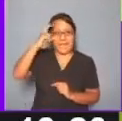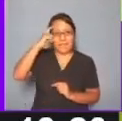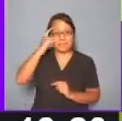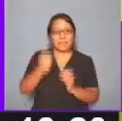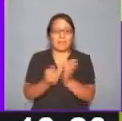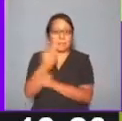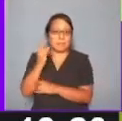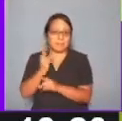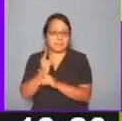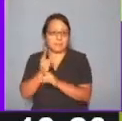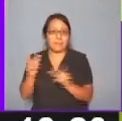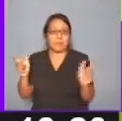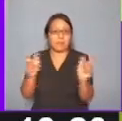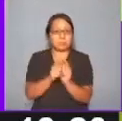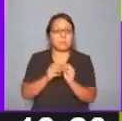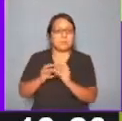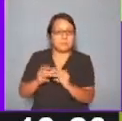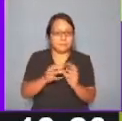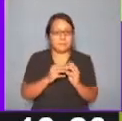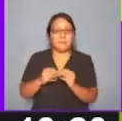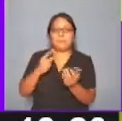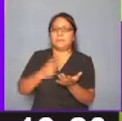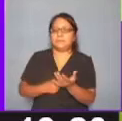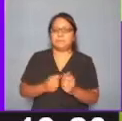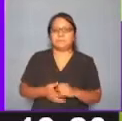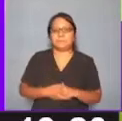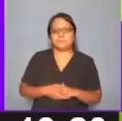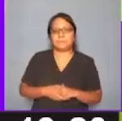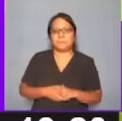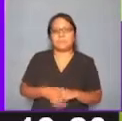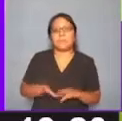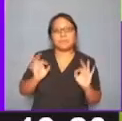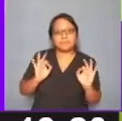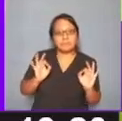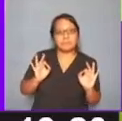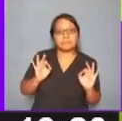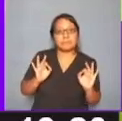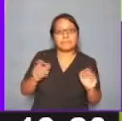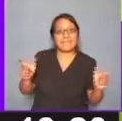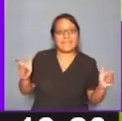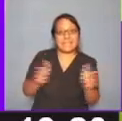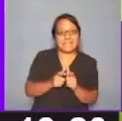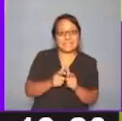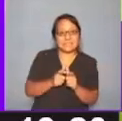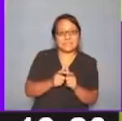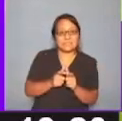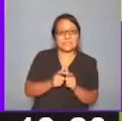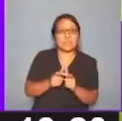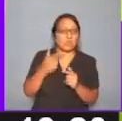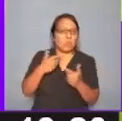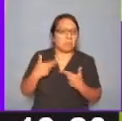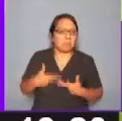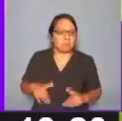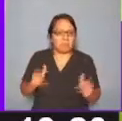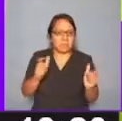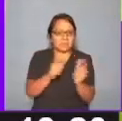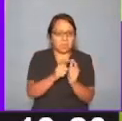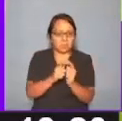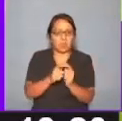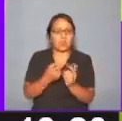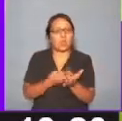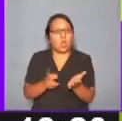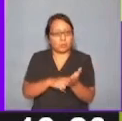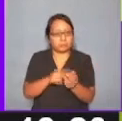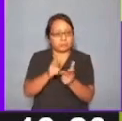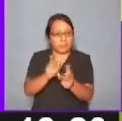estableció en la jornada de hoy. Entonces, la actividad legislativa se llevó a cabo de manera normal, insistimos, con